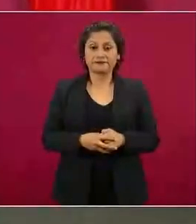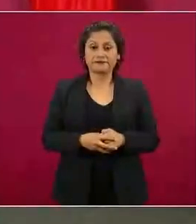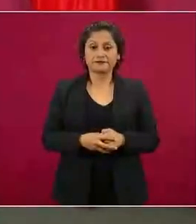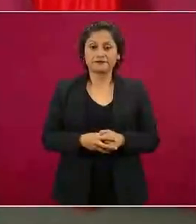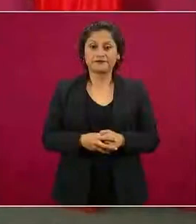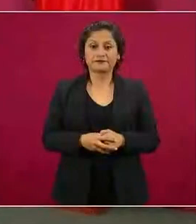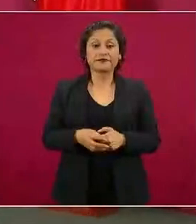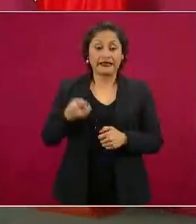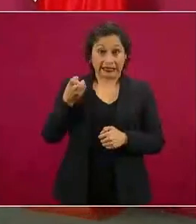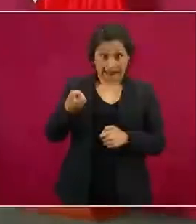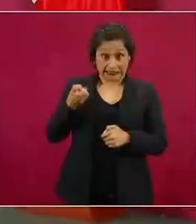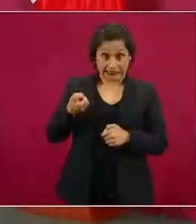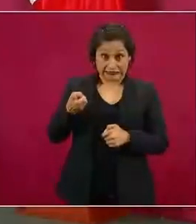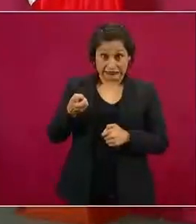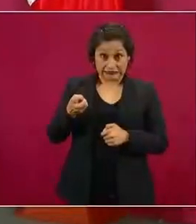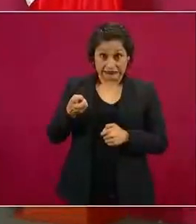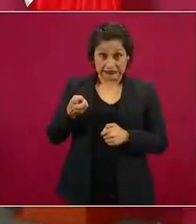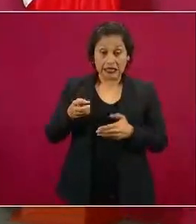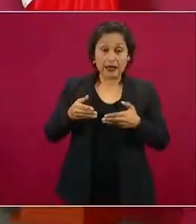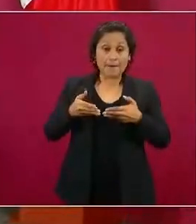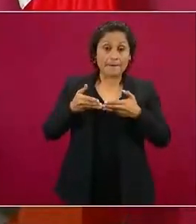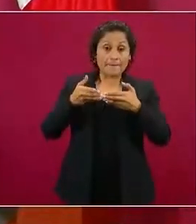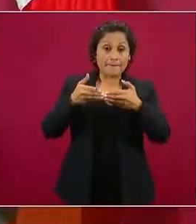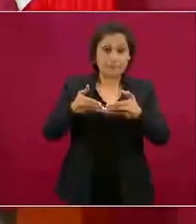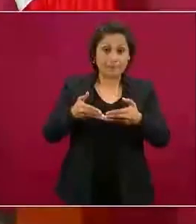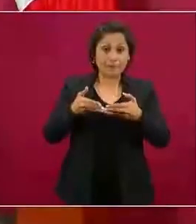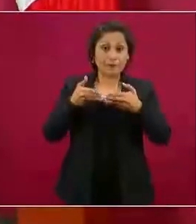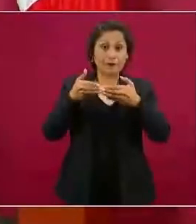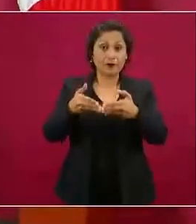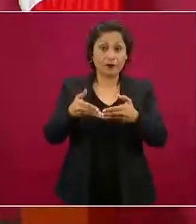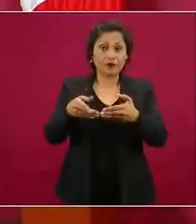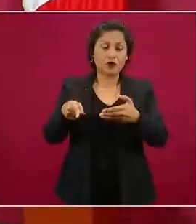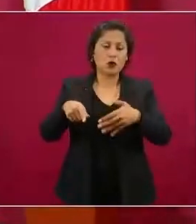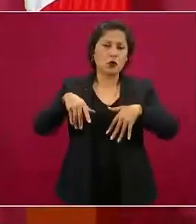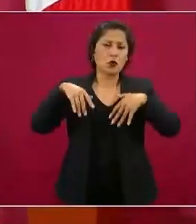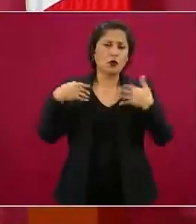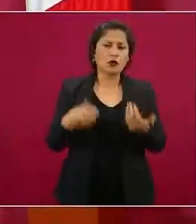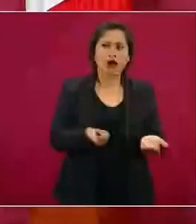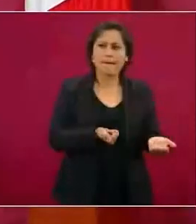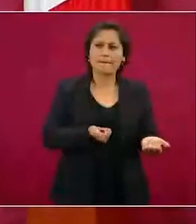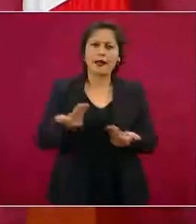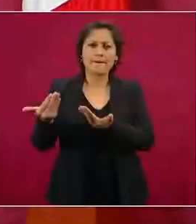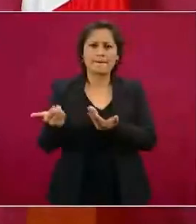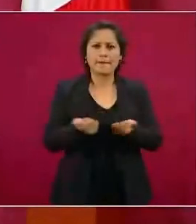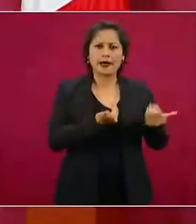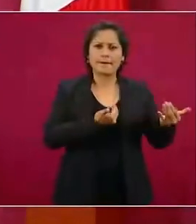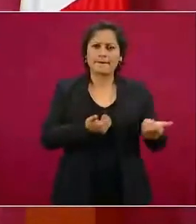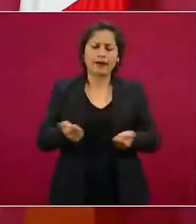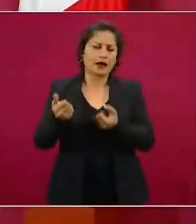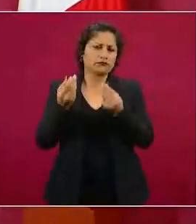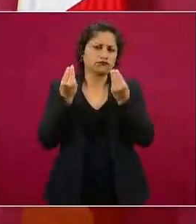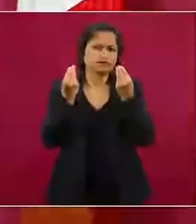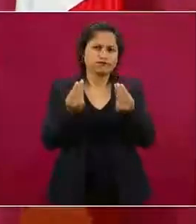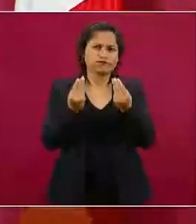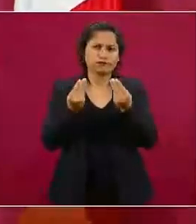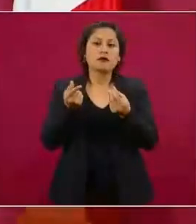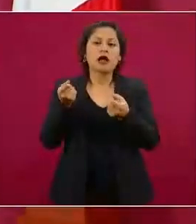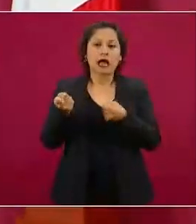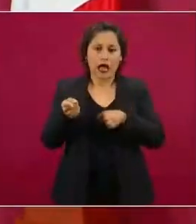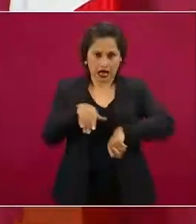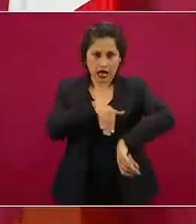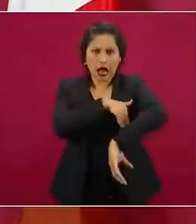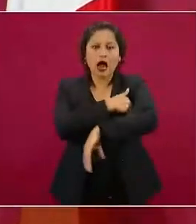Ese puerto en general tiene mucho movimiento, ya tiene más movimiento de contenedores